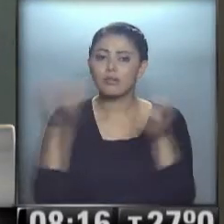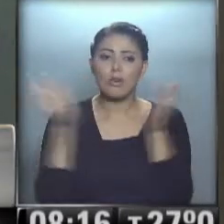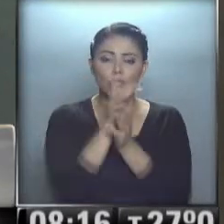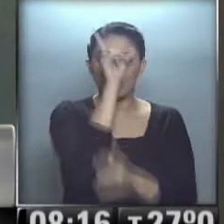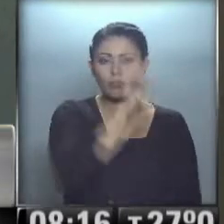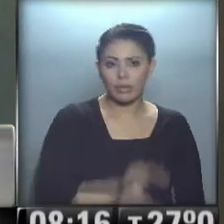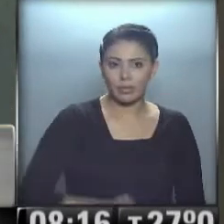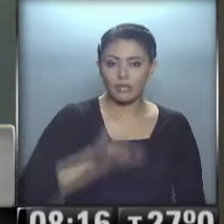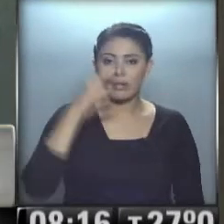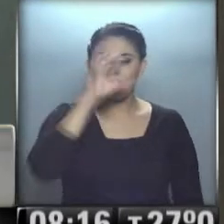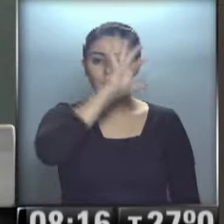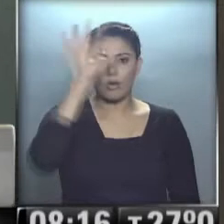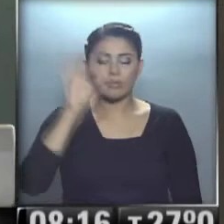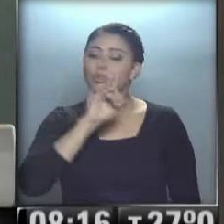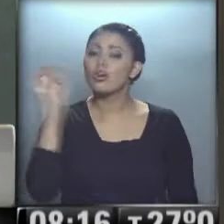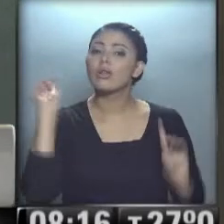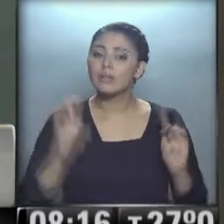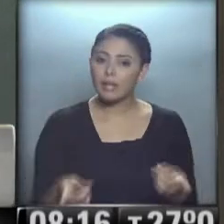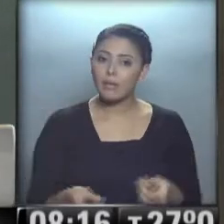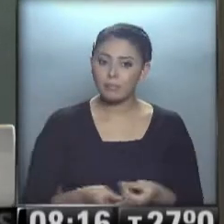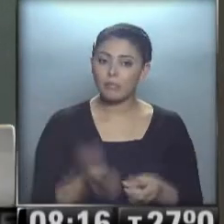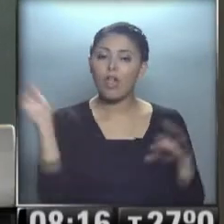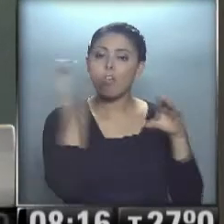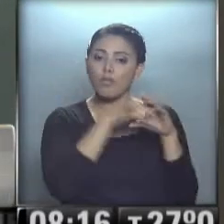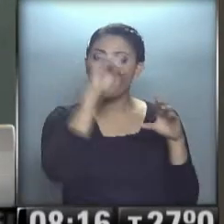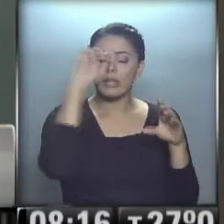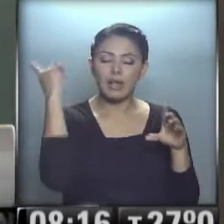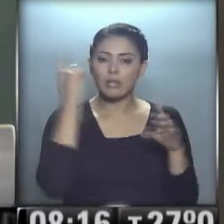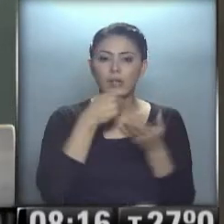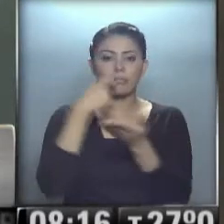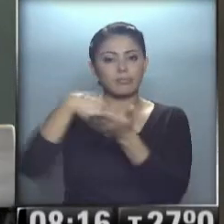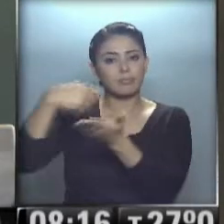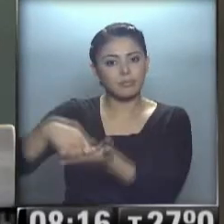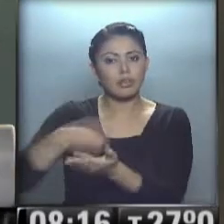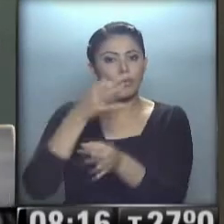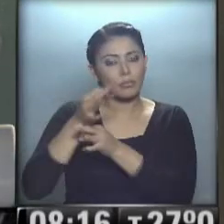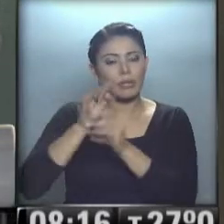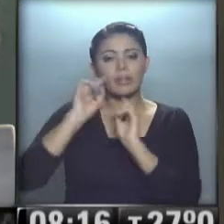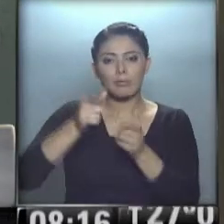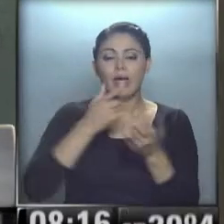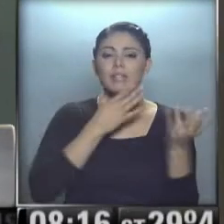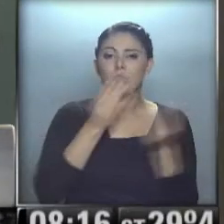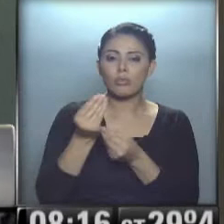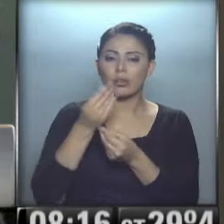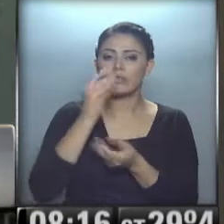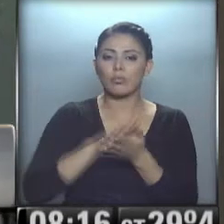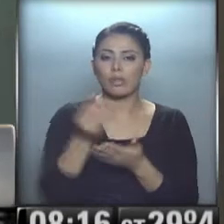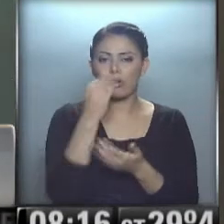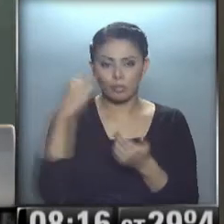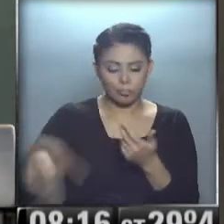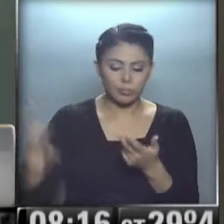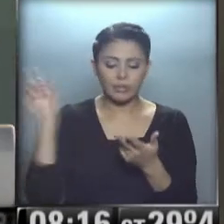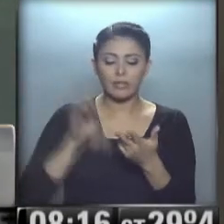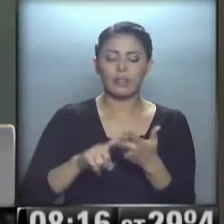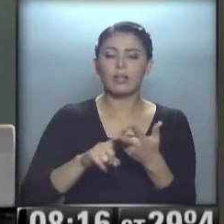y especiales, sino también desde el Fondo Nacional de Incentivo Docente hasta Seguridad Alimentaria, hasta lo que